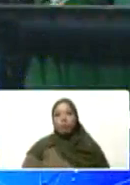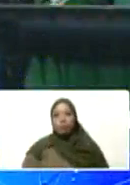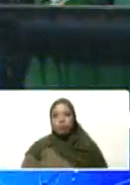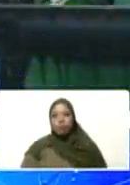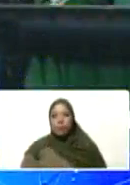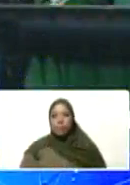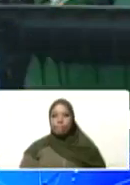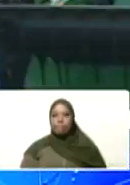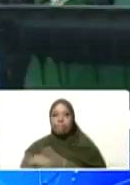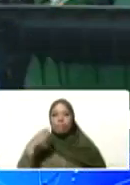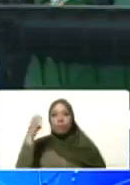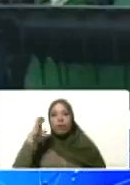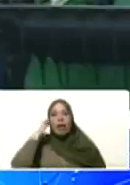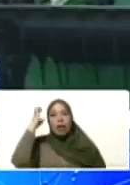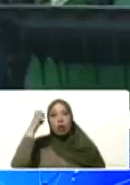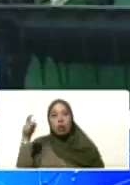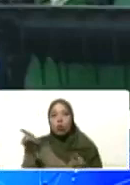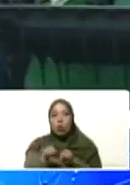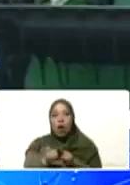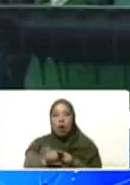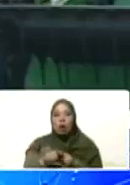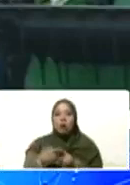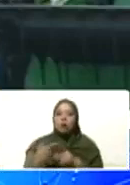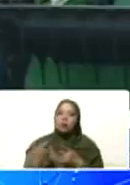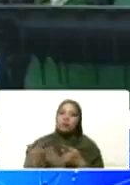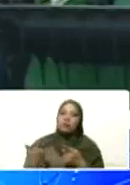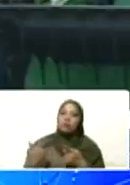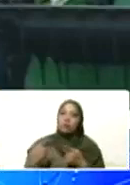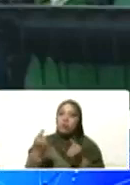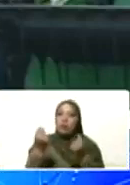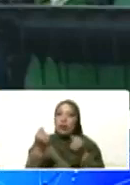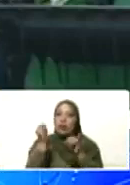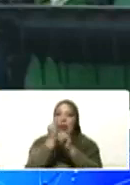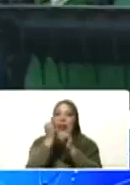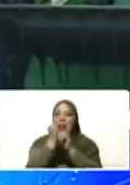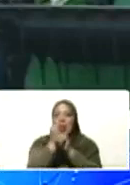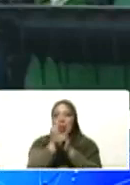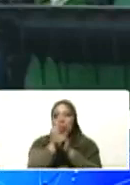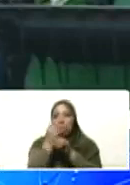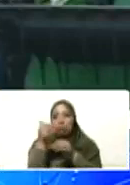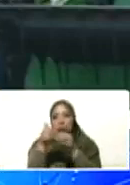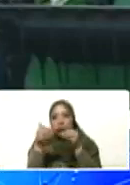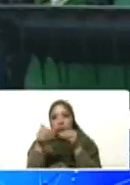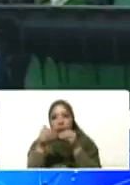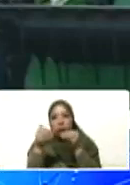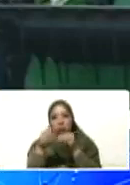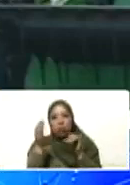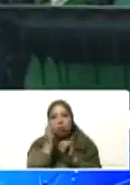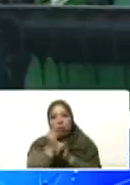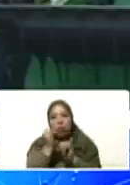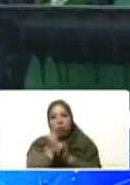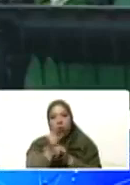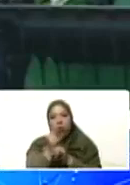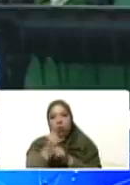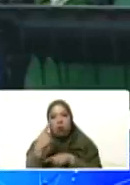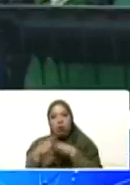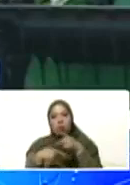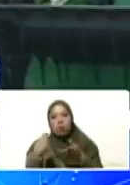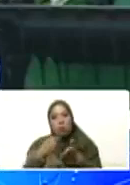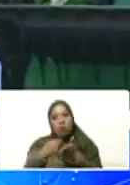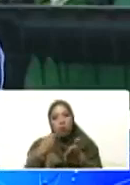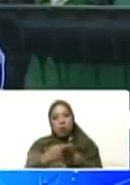en euros, en criptomonedas, platica, pues, platica, ¿eh? Produzca para poder